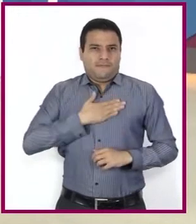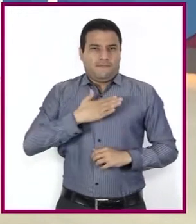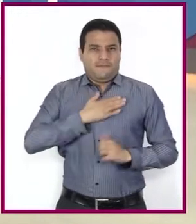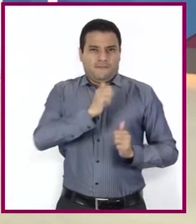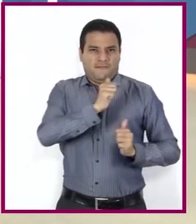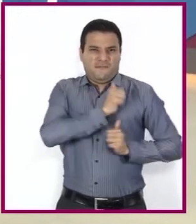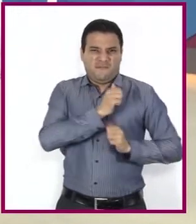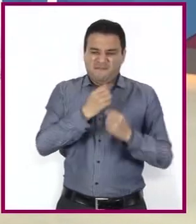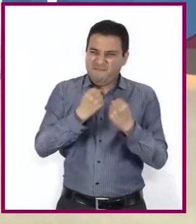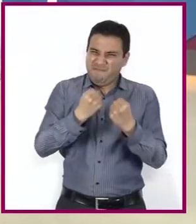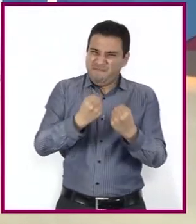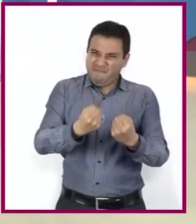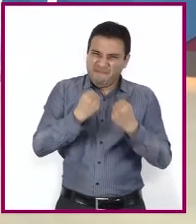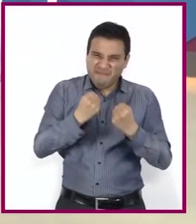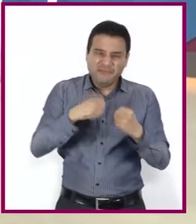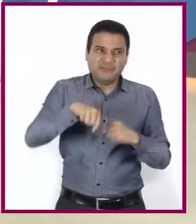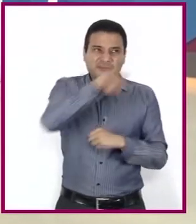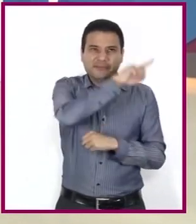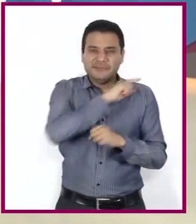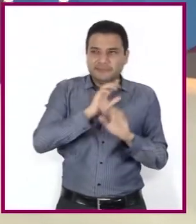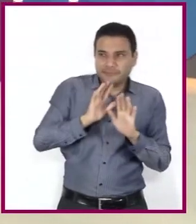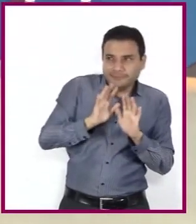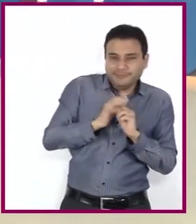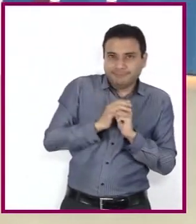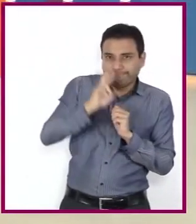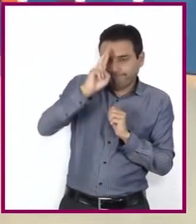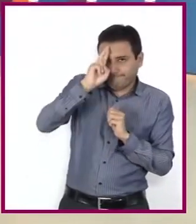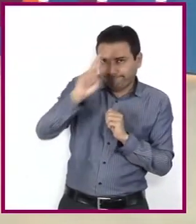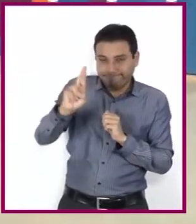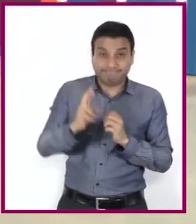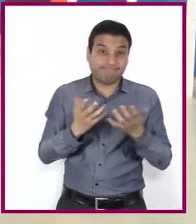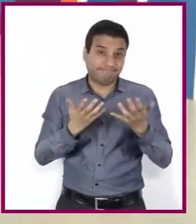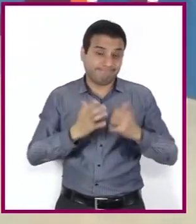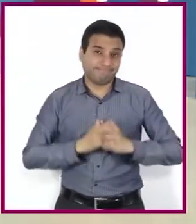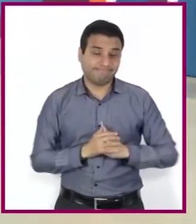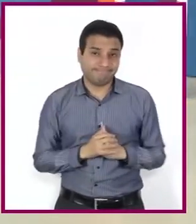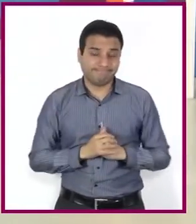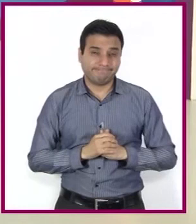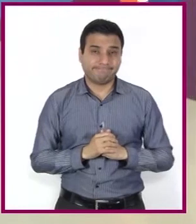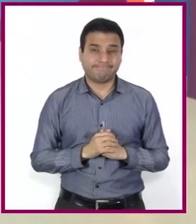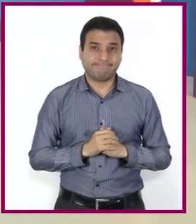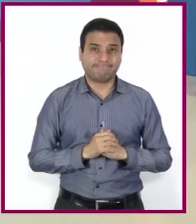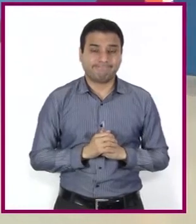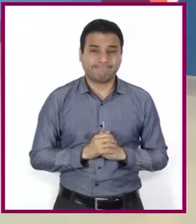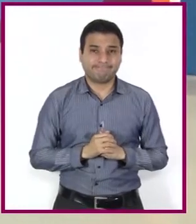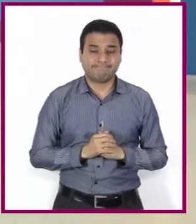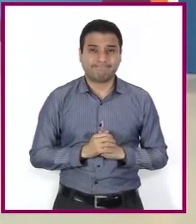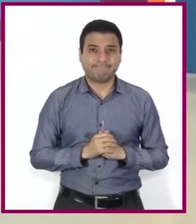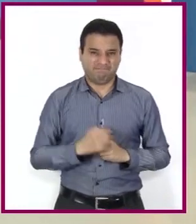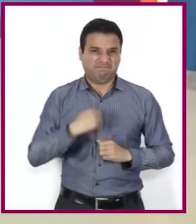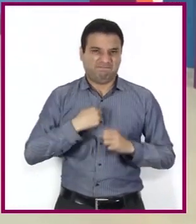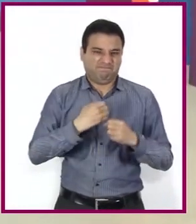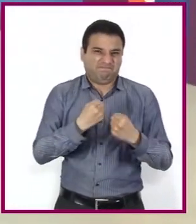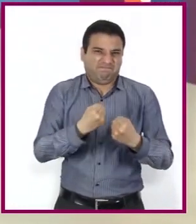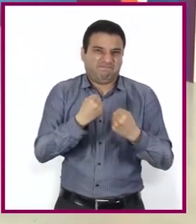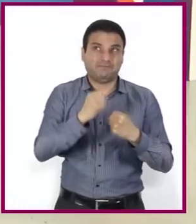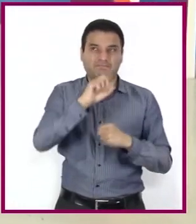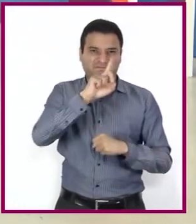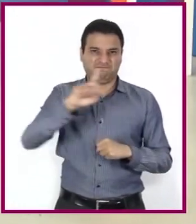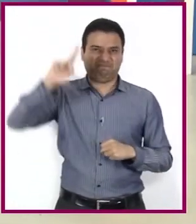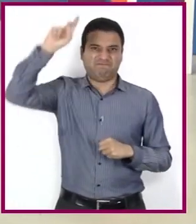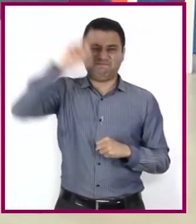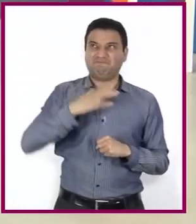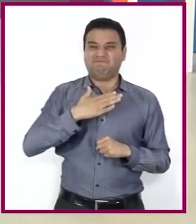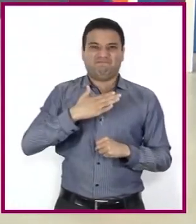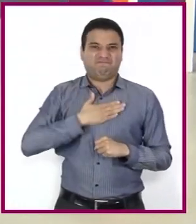militar y político de Tenochtitlán sobre las otras entidades mesoamericanas, así como el poderío de Huitzilopochtli, sin